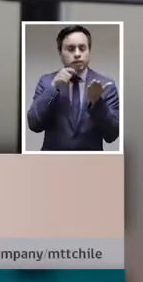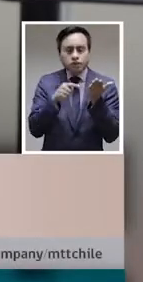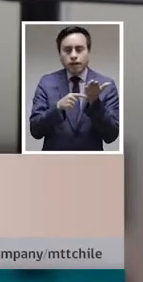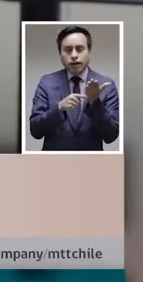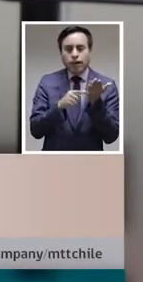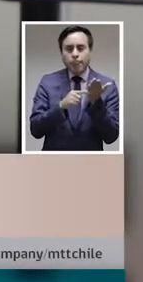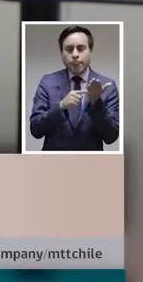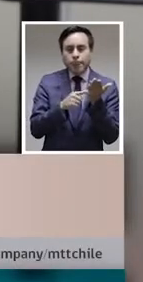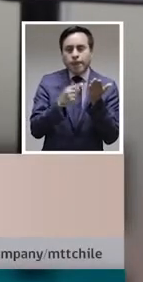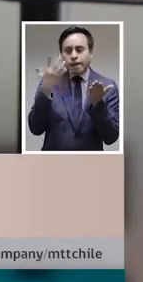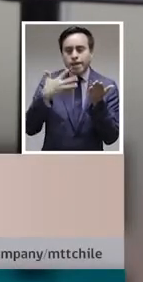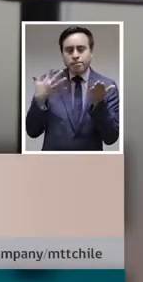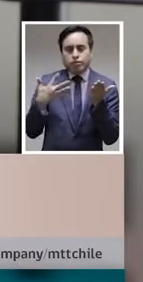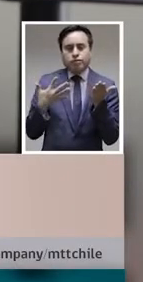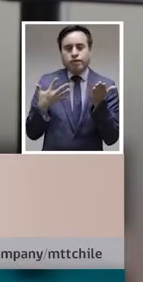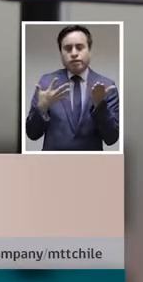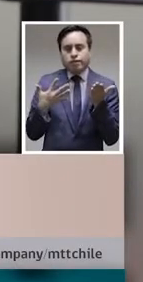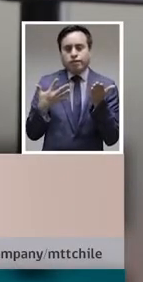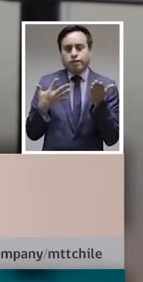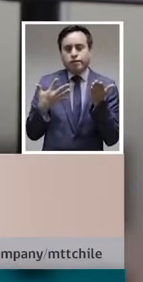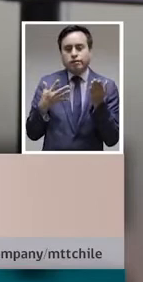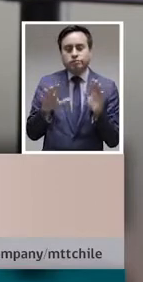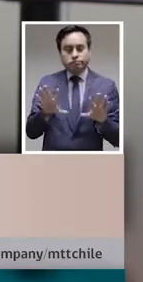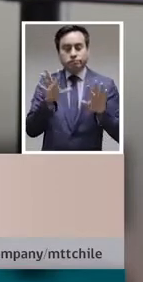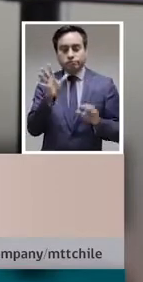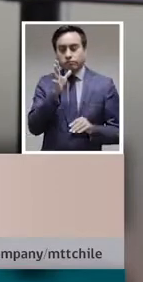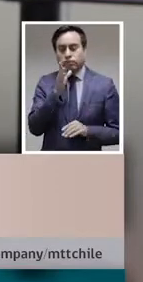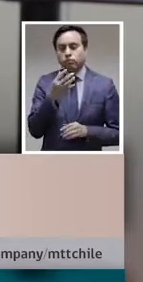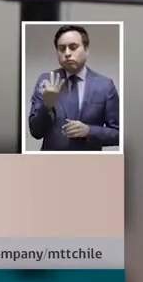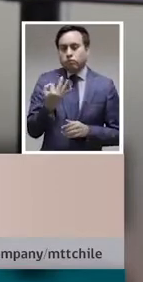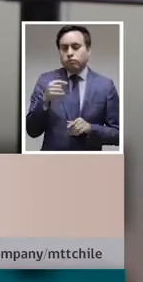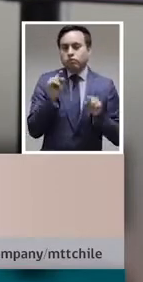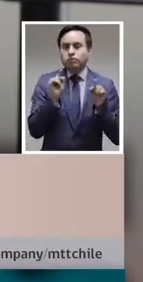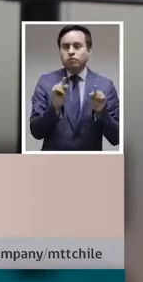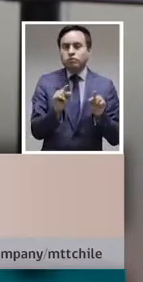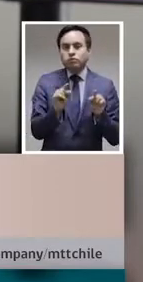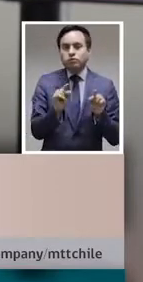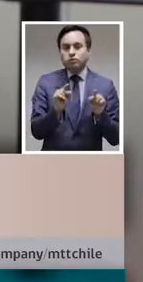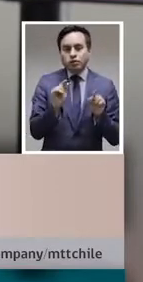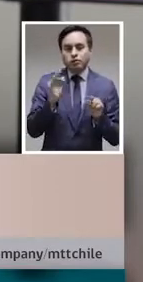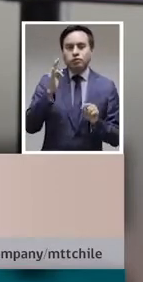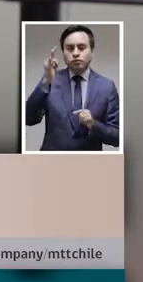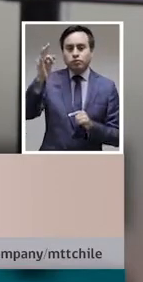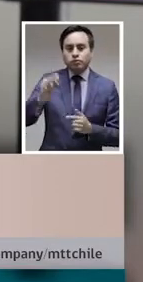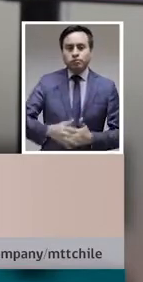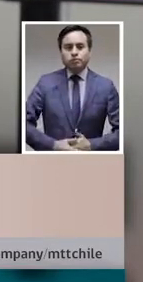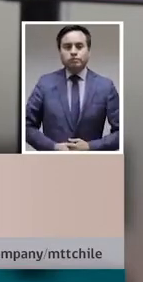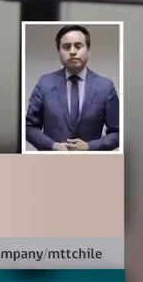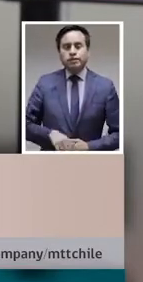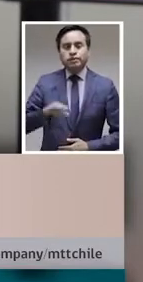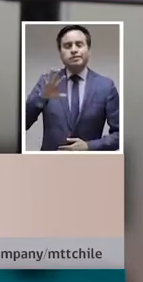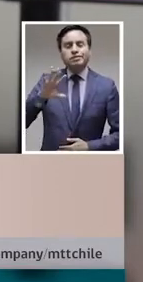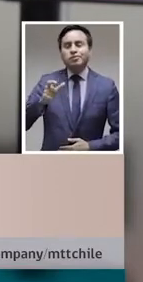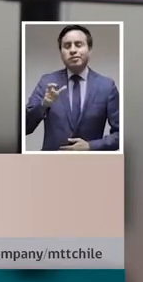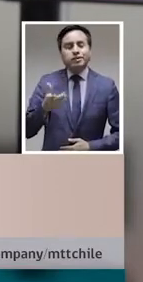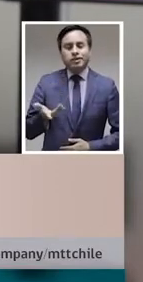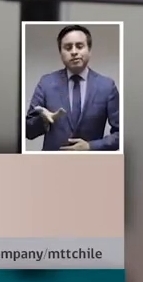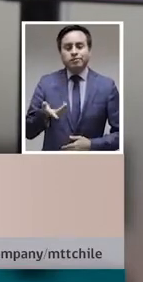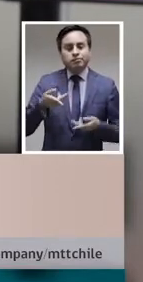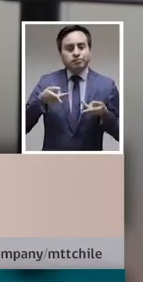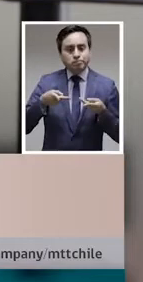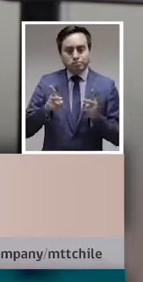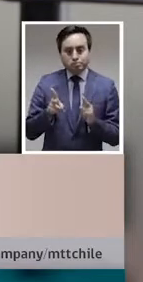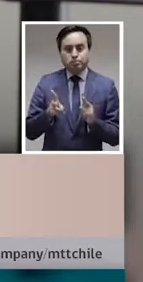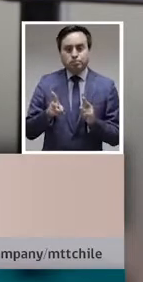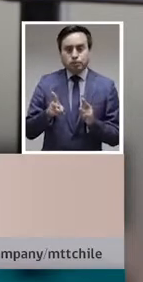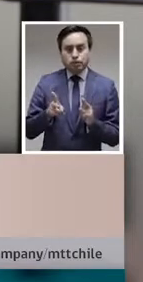más importantes y más fascinantes, diría, de lo que viene. 5G permite